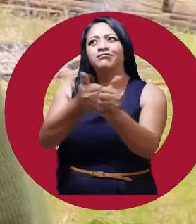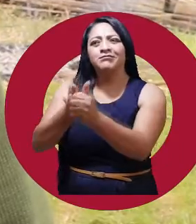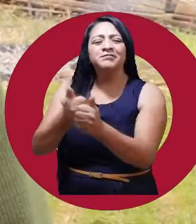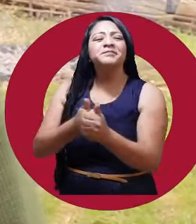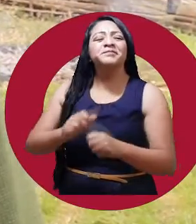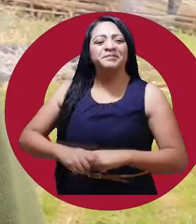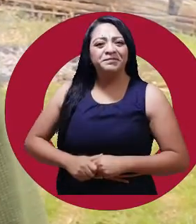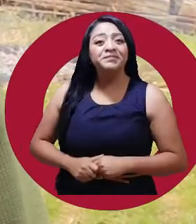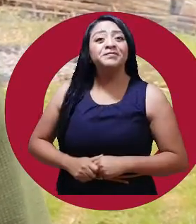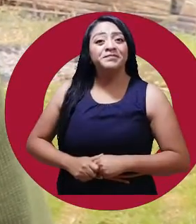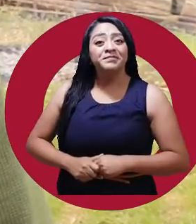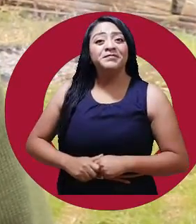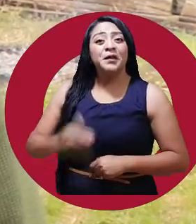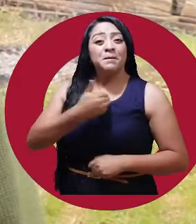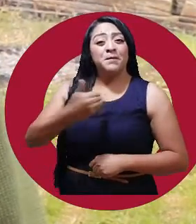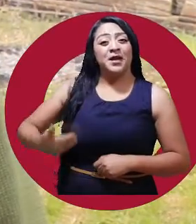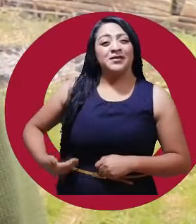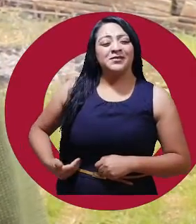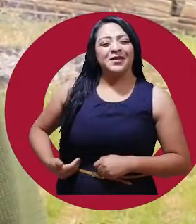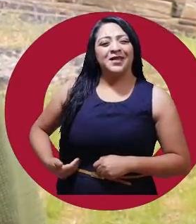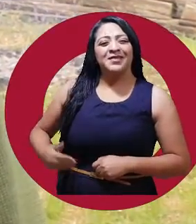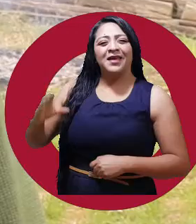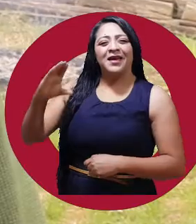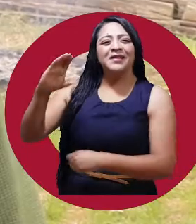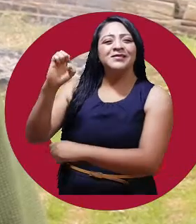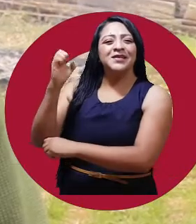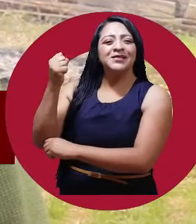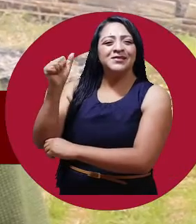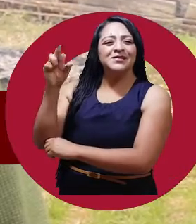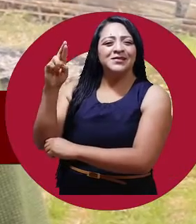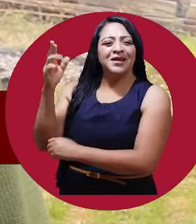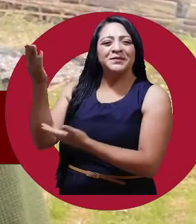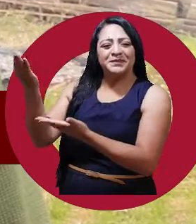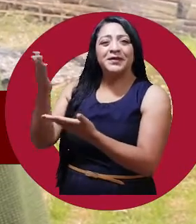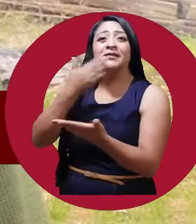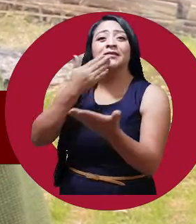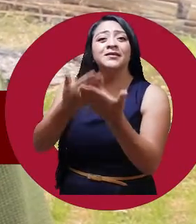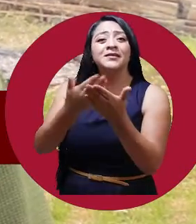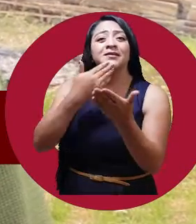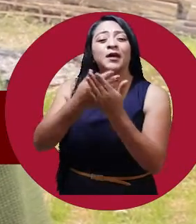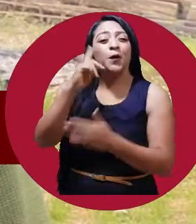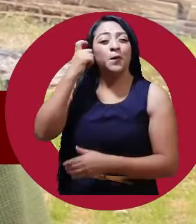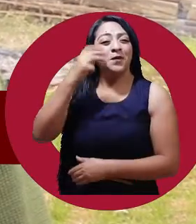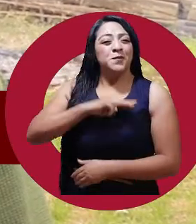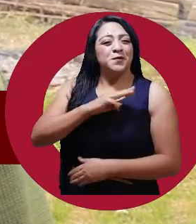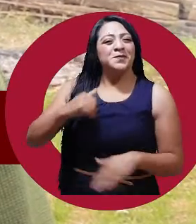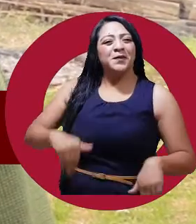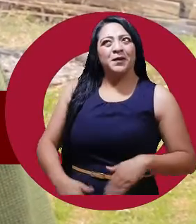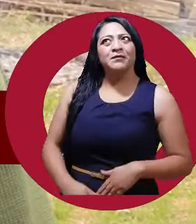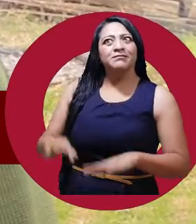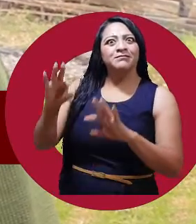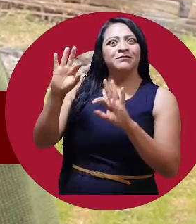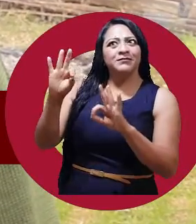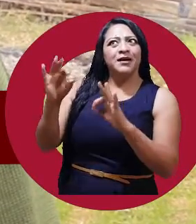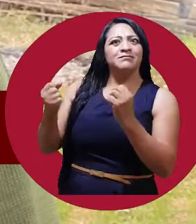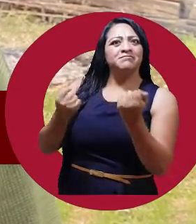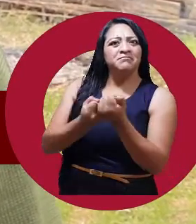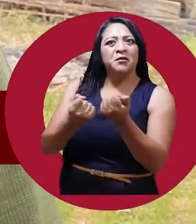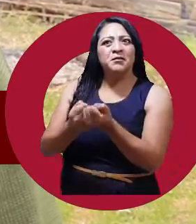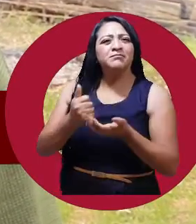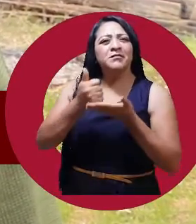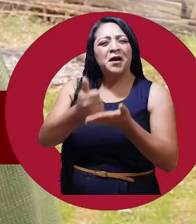César Túquerres, presidente San Antonio de Cambugán. Agradecerle al gobierno municipal de Otavalo, en la cual que nos